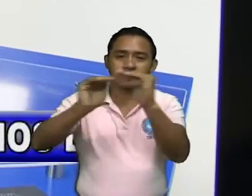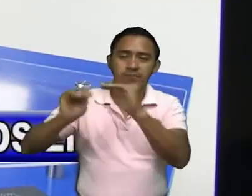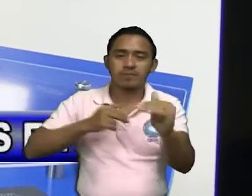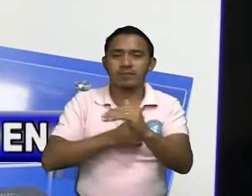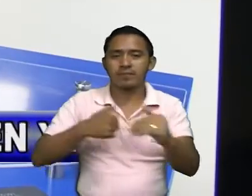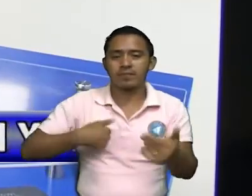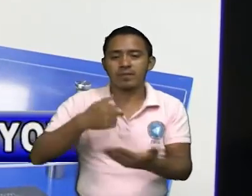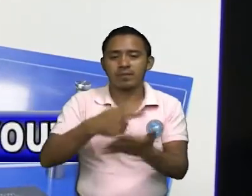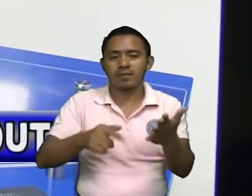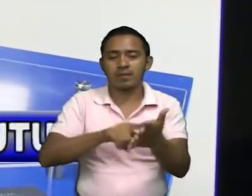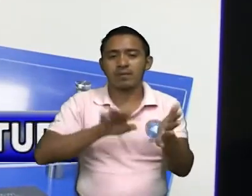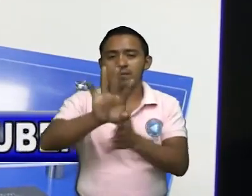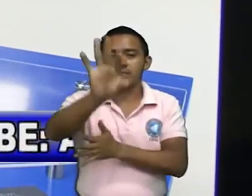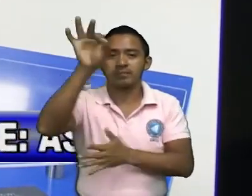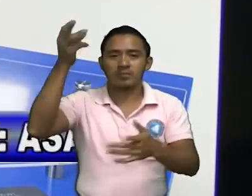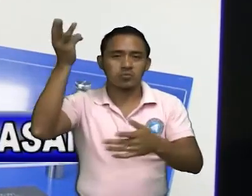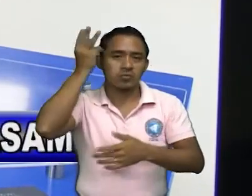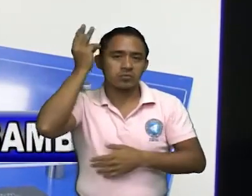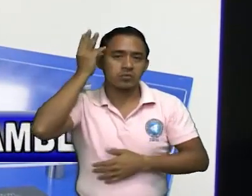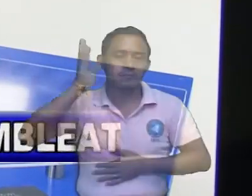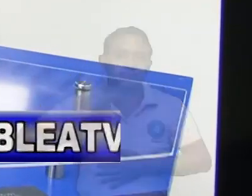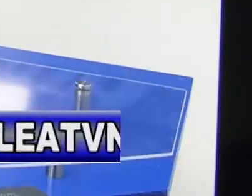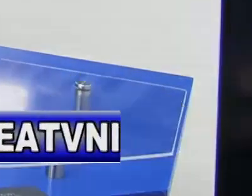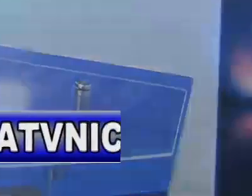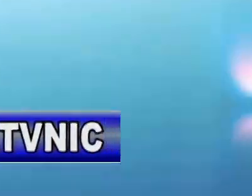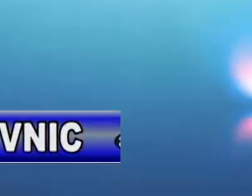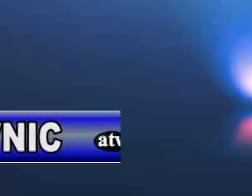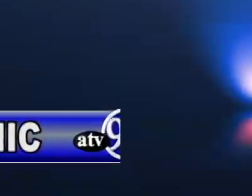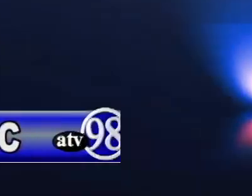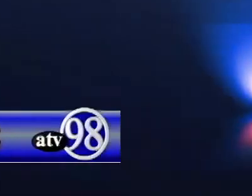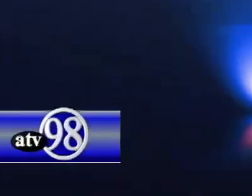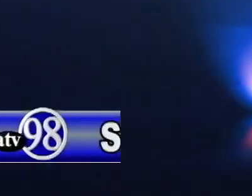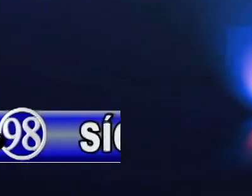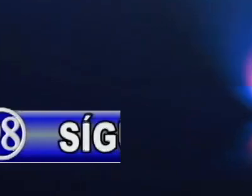la elección de su reina. Veamos.